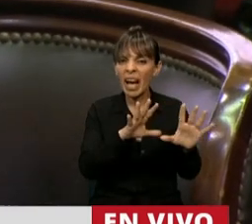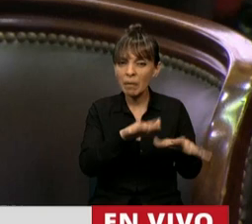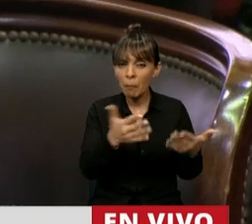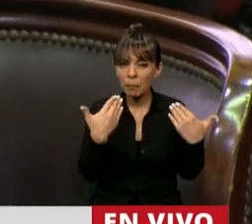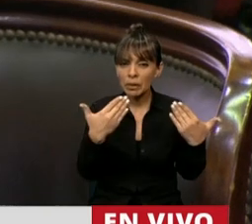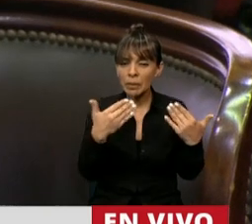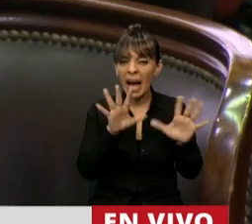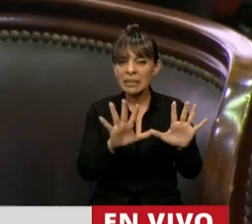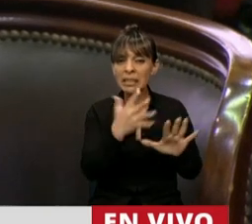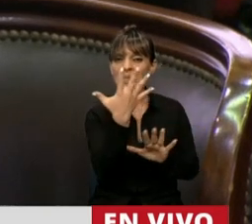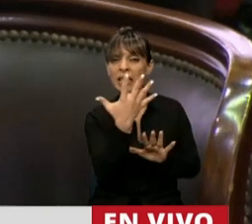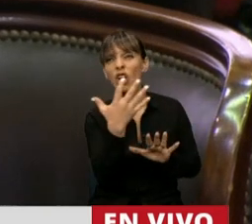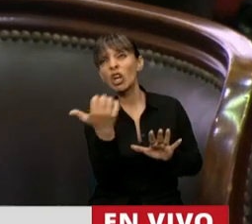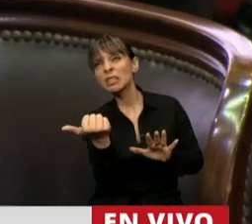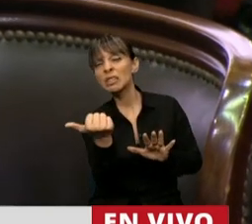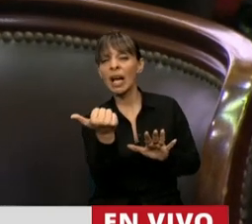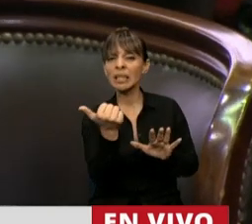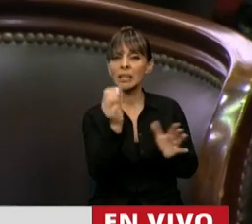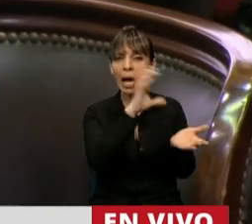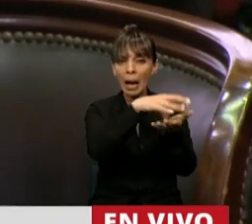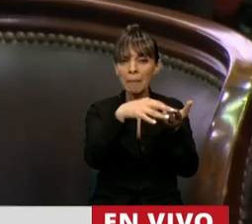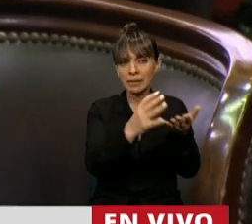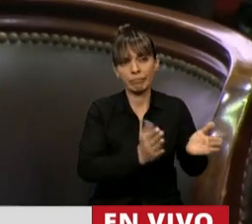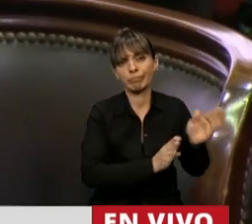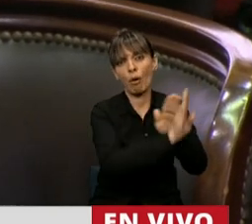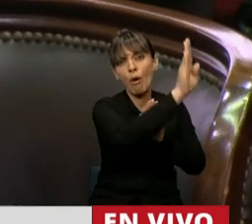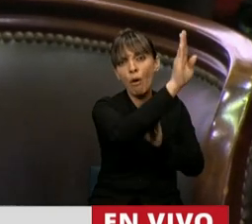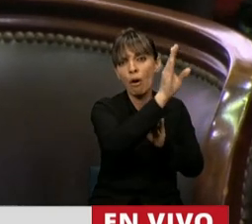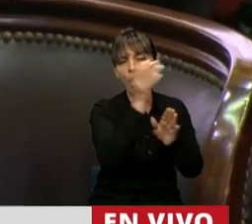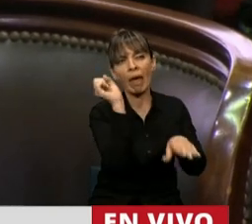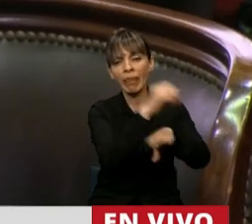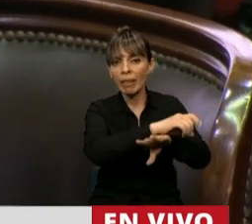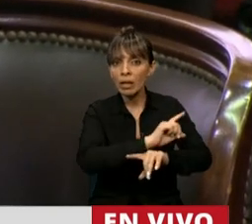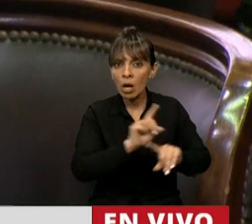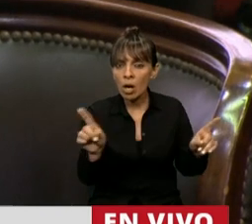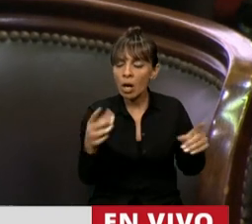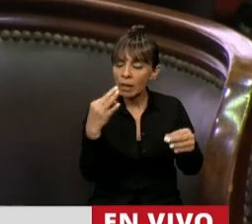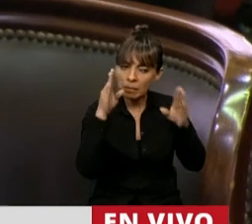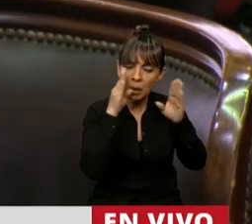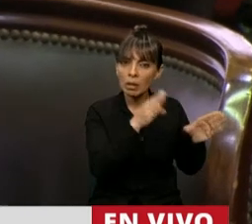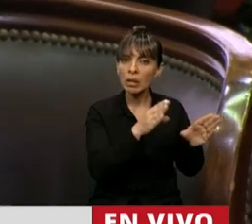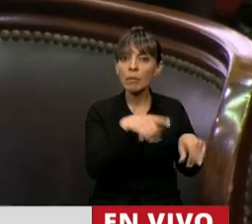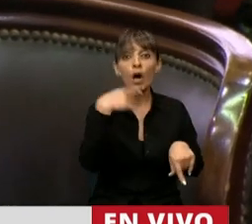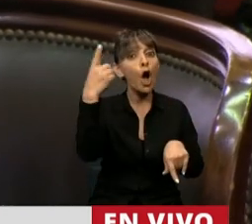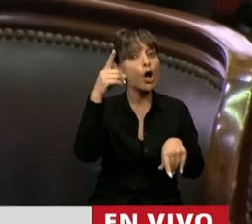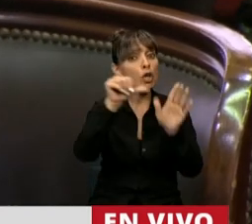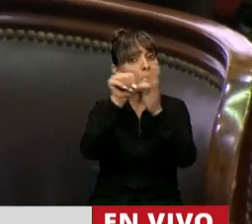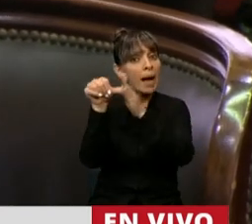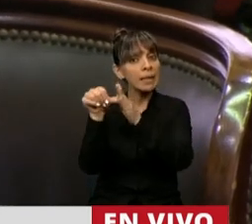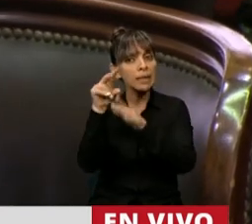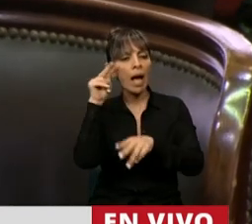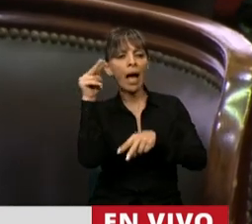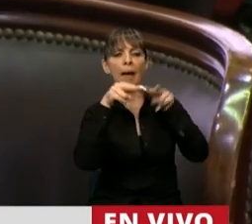5 o 6 unicornios, que no podemos abandonar una estrategia en ese sentido porque otros países de la región se están